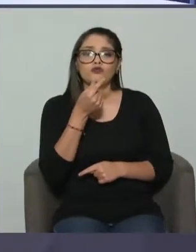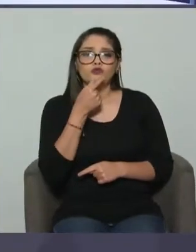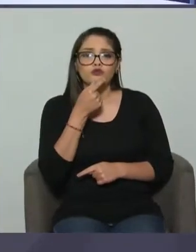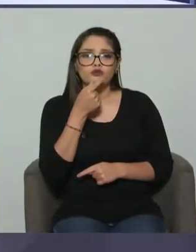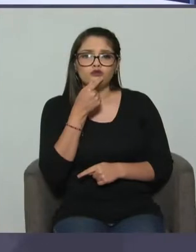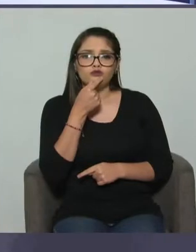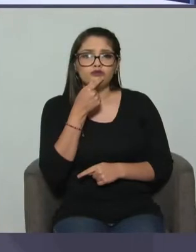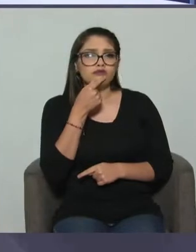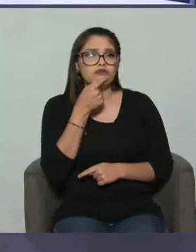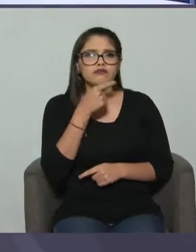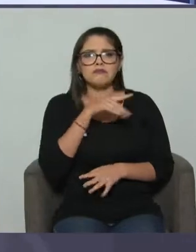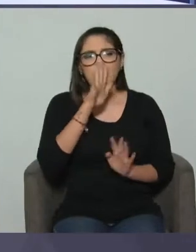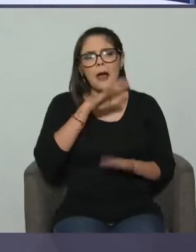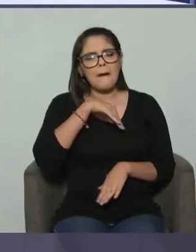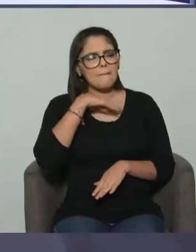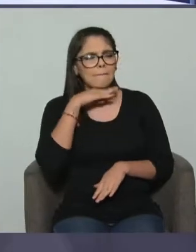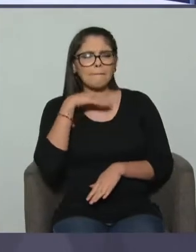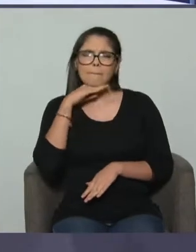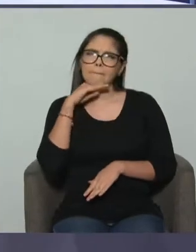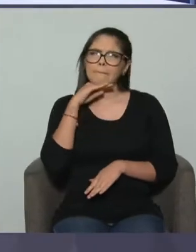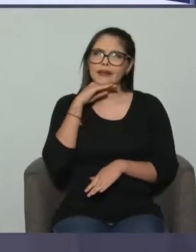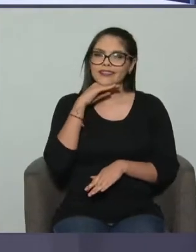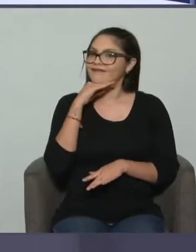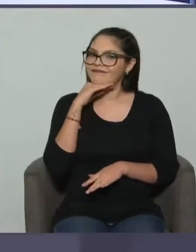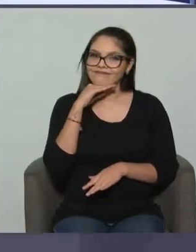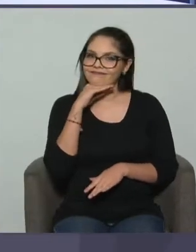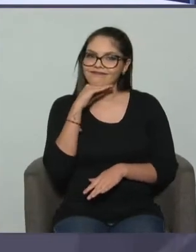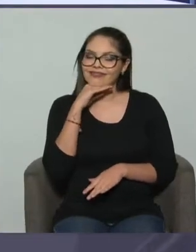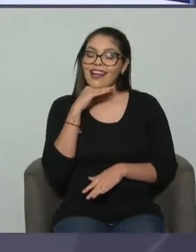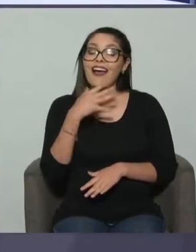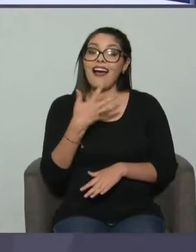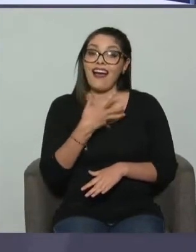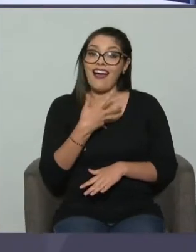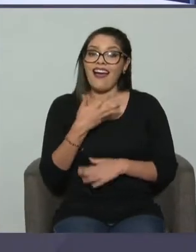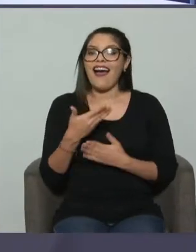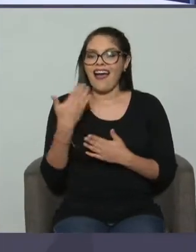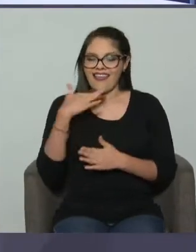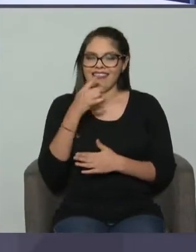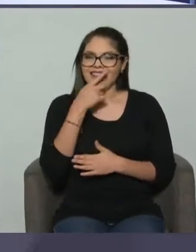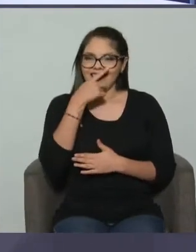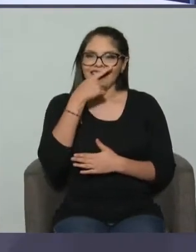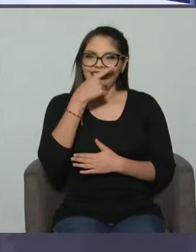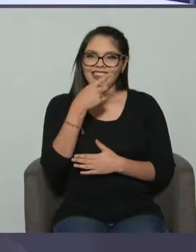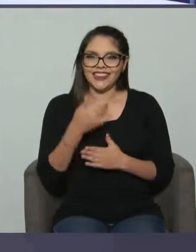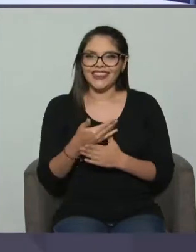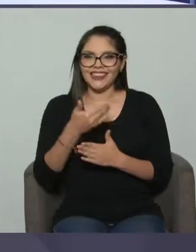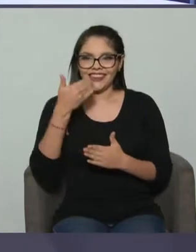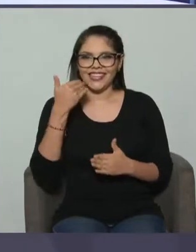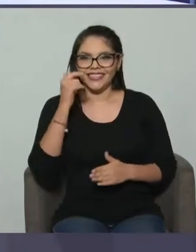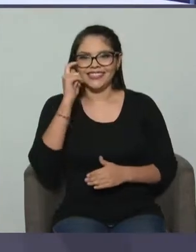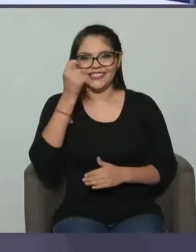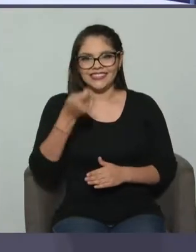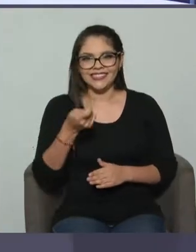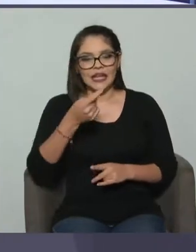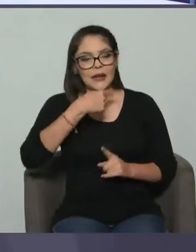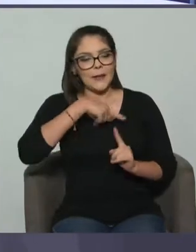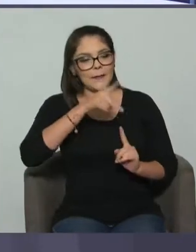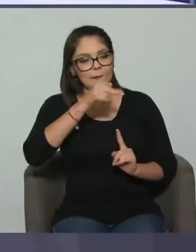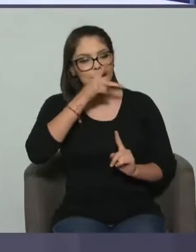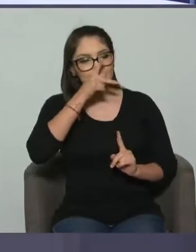¿Qué es lo que ven? ¿Dónde han visto estos videos? ¿Dónde lo vieron antes? ¿Y cómo es que tomaron esta